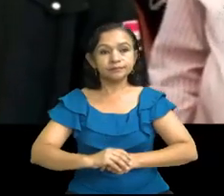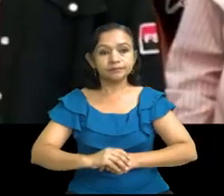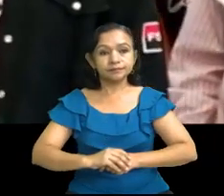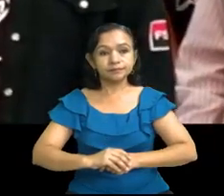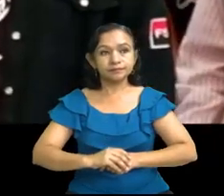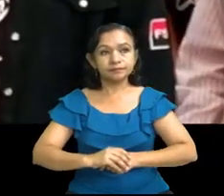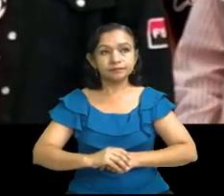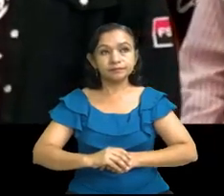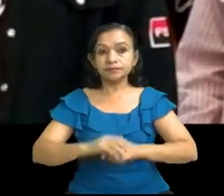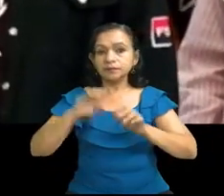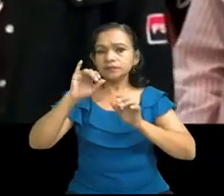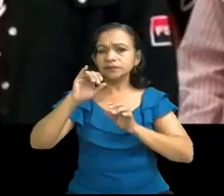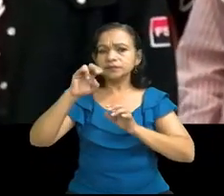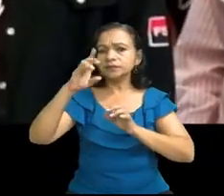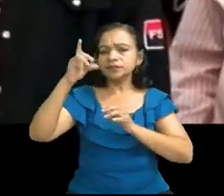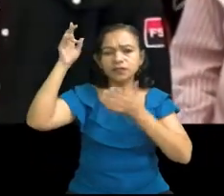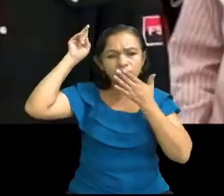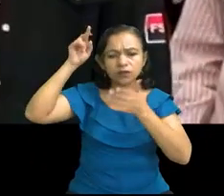¡Compañero indio Emilio!